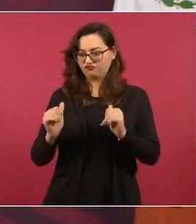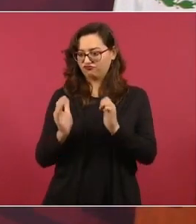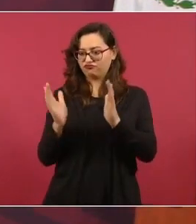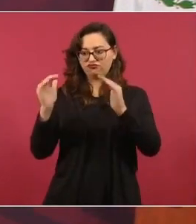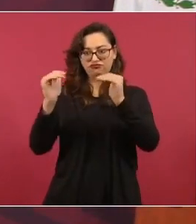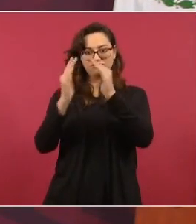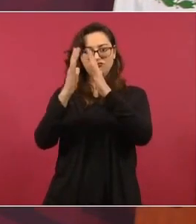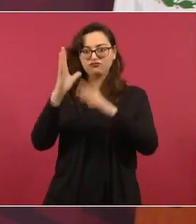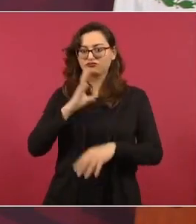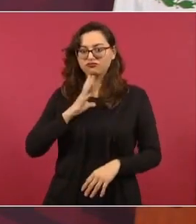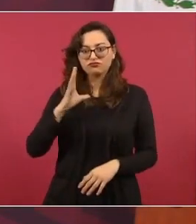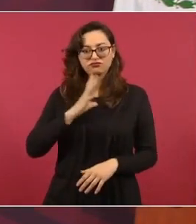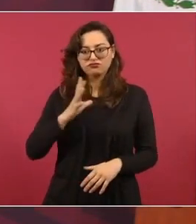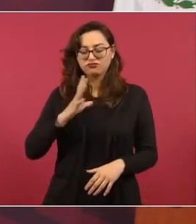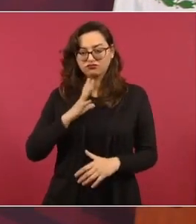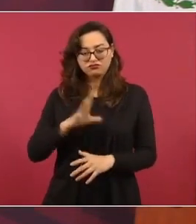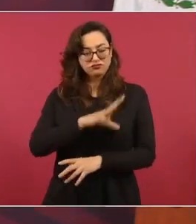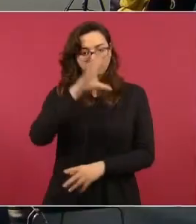todo estaba poblado.